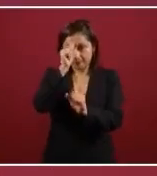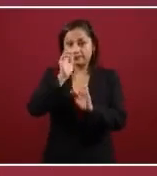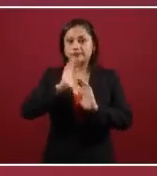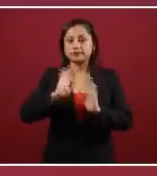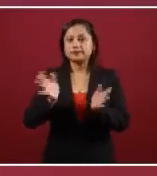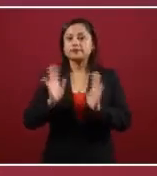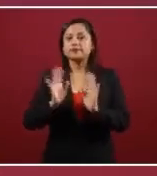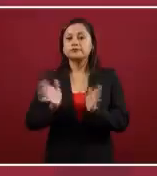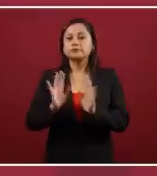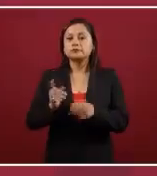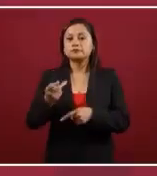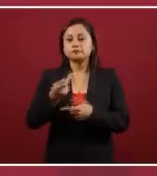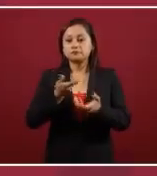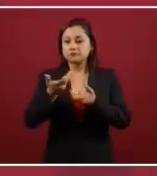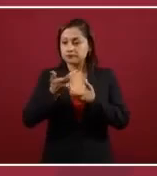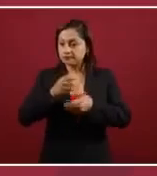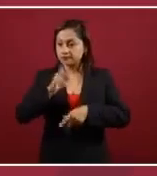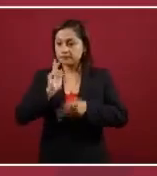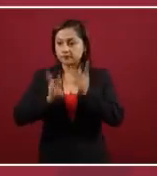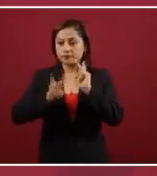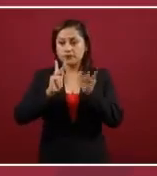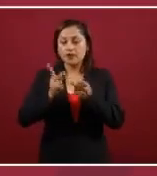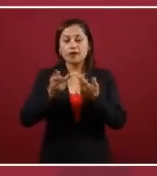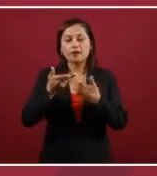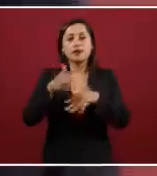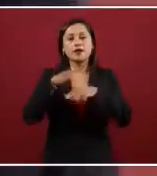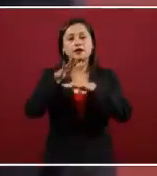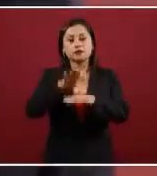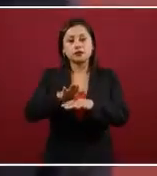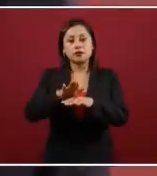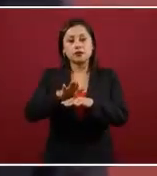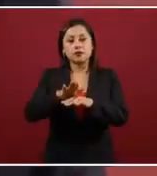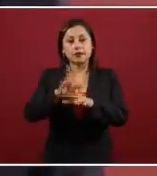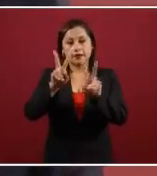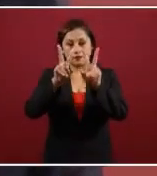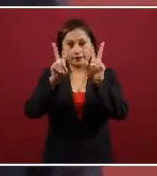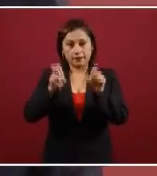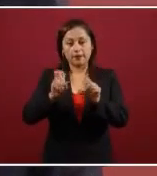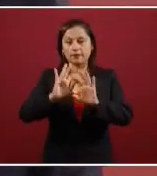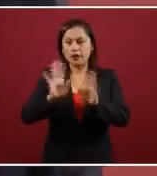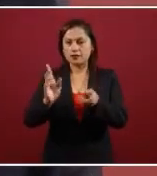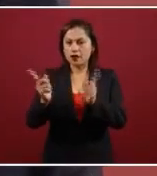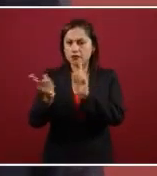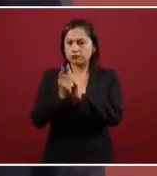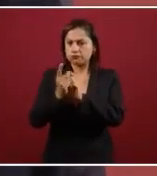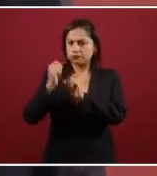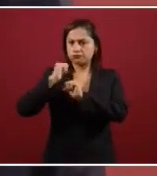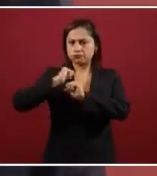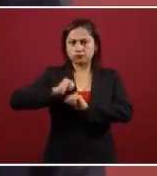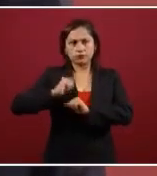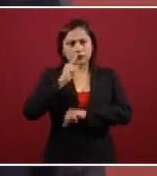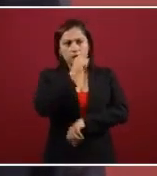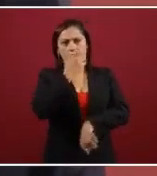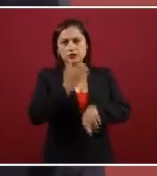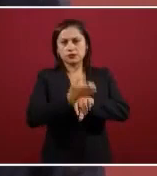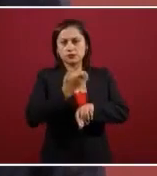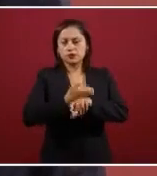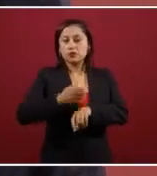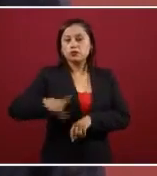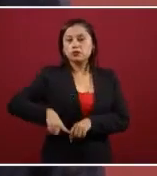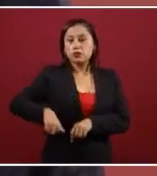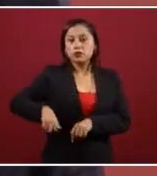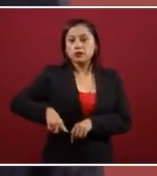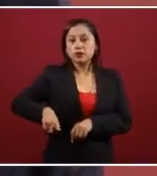pláticas y ha habido comunicación con autoridades del gobierno de Estados Unidos en